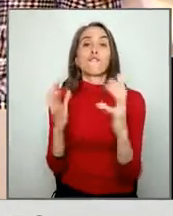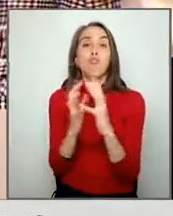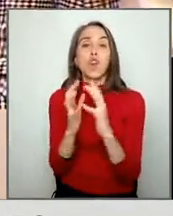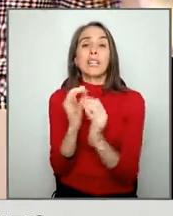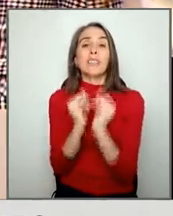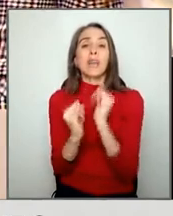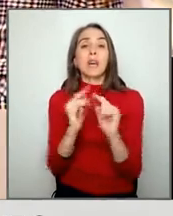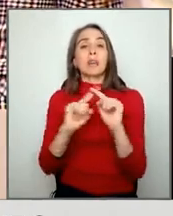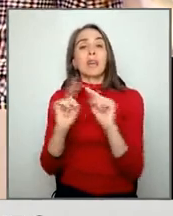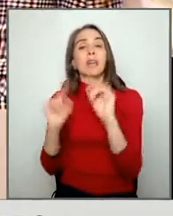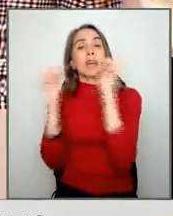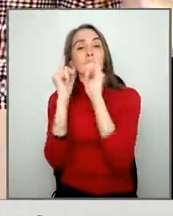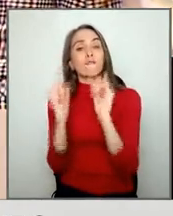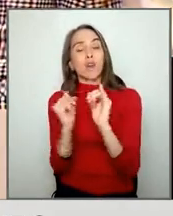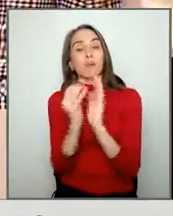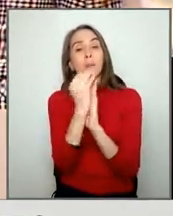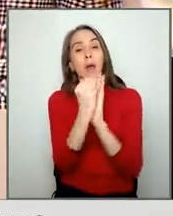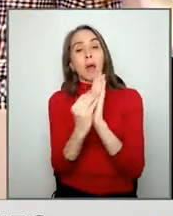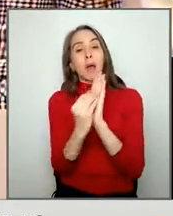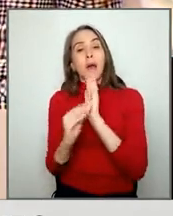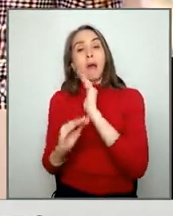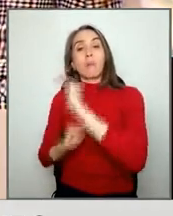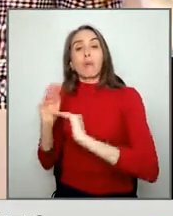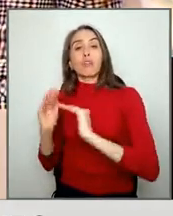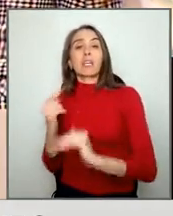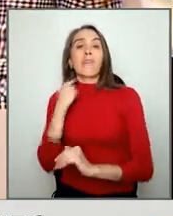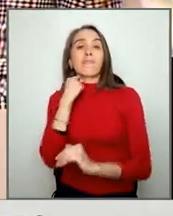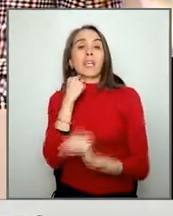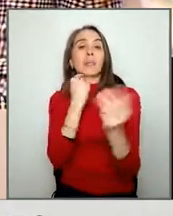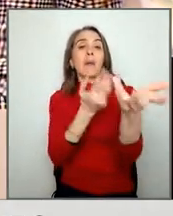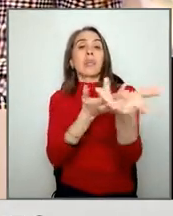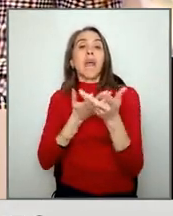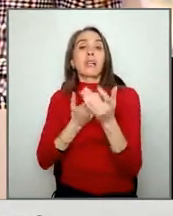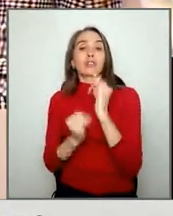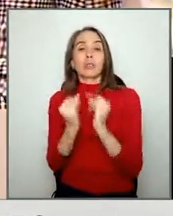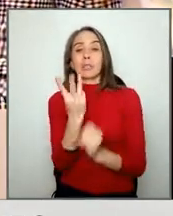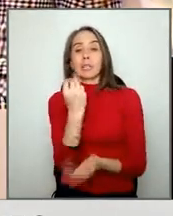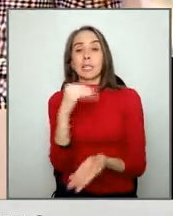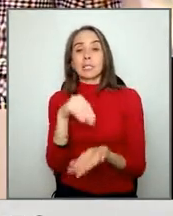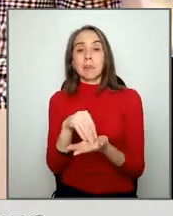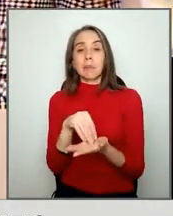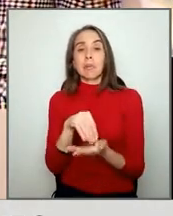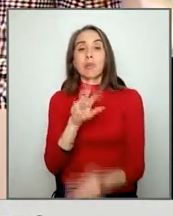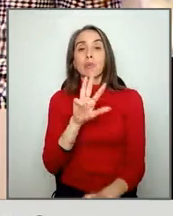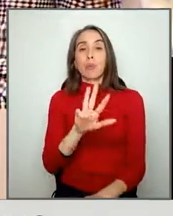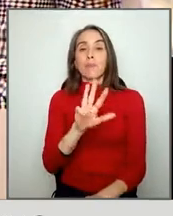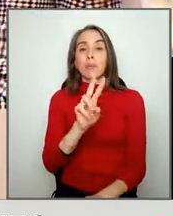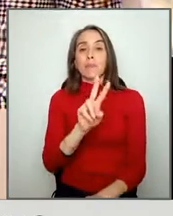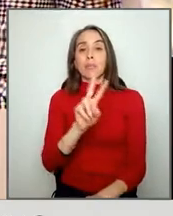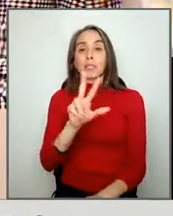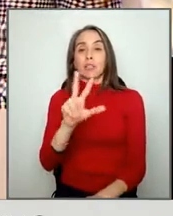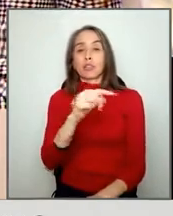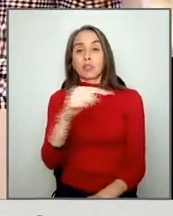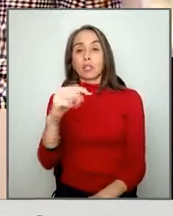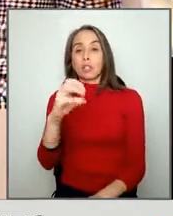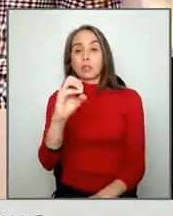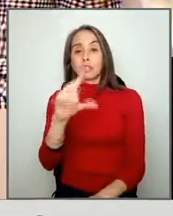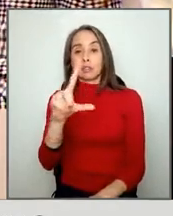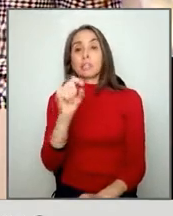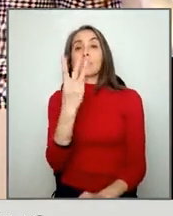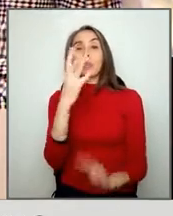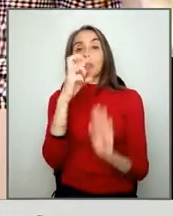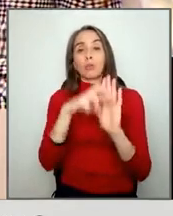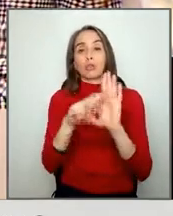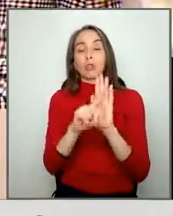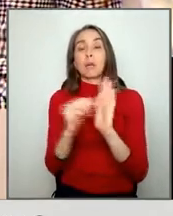otorga protección a las víctimas de la misma boletín número 13.000 9 28 raya cero siete esto ha sido priorizado